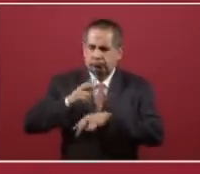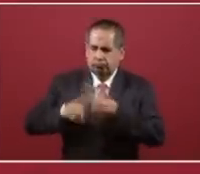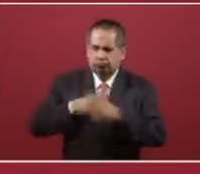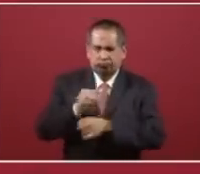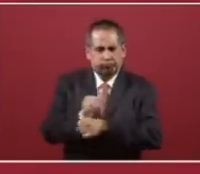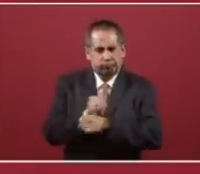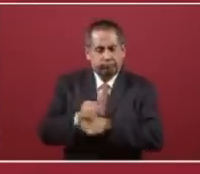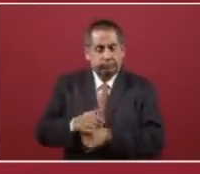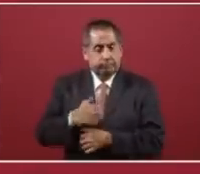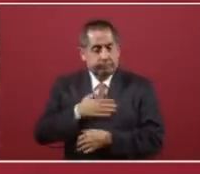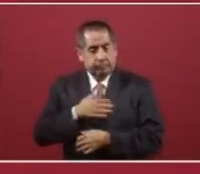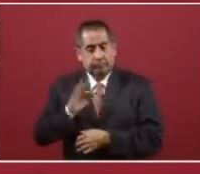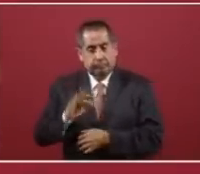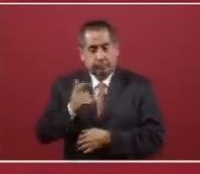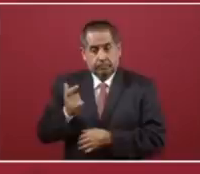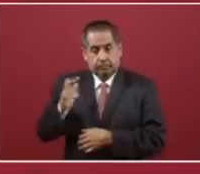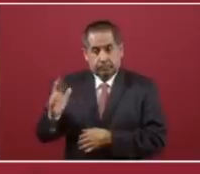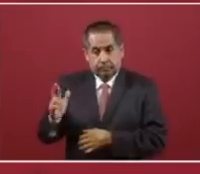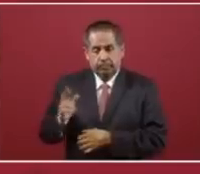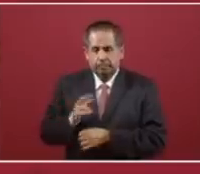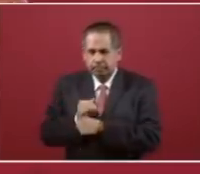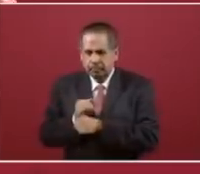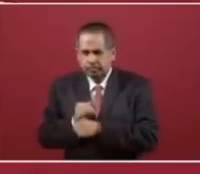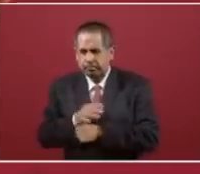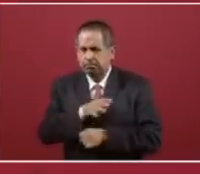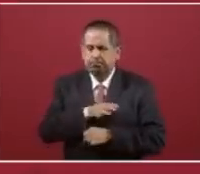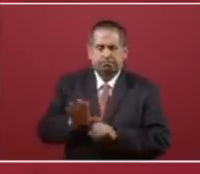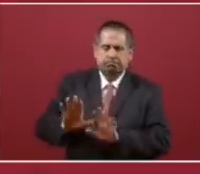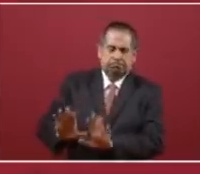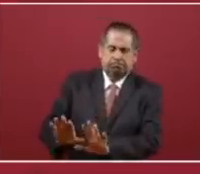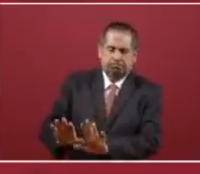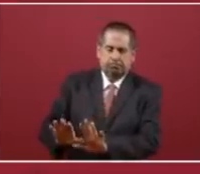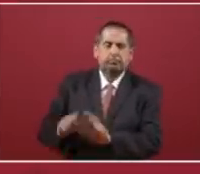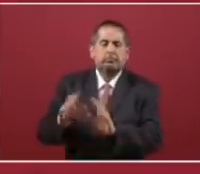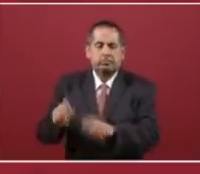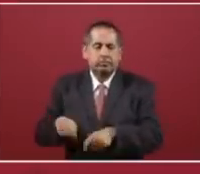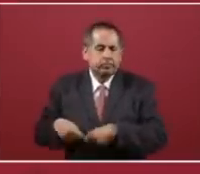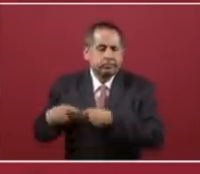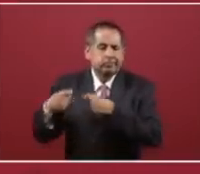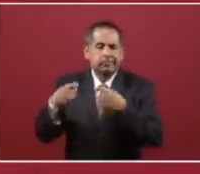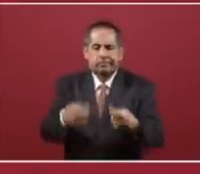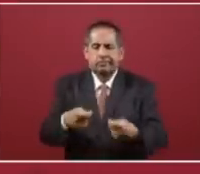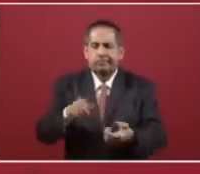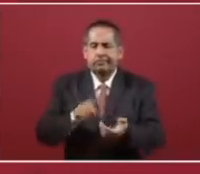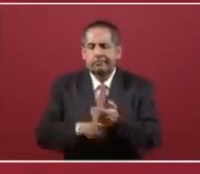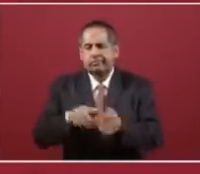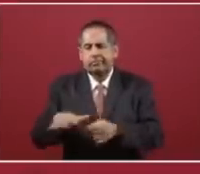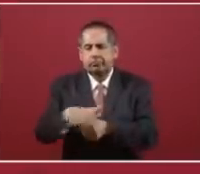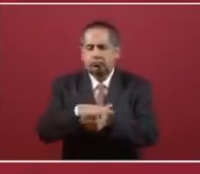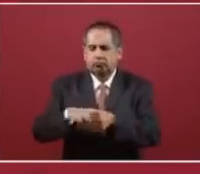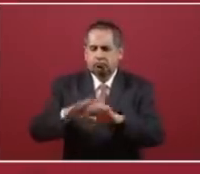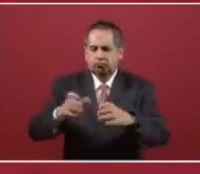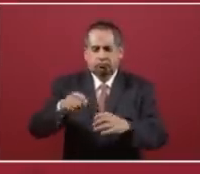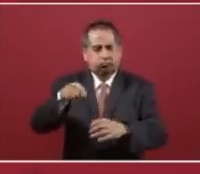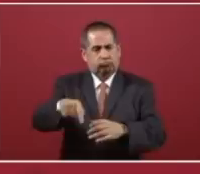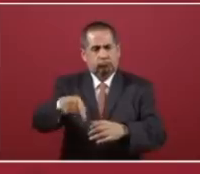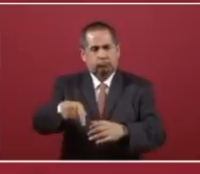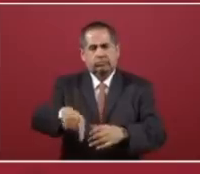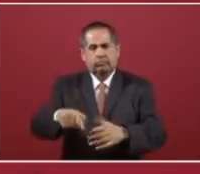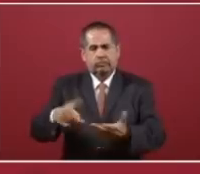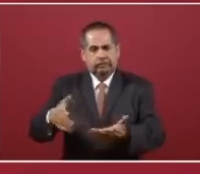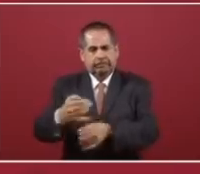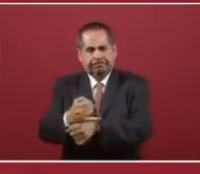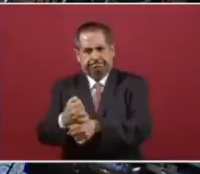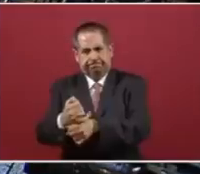fiscalía general no aceptó y fue remitida al ámbito local ahí se está